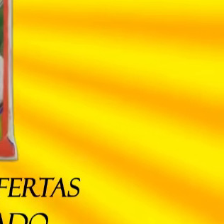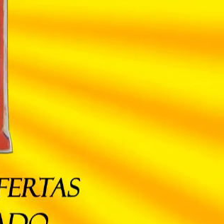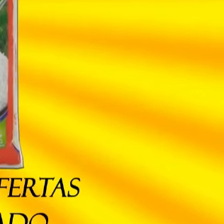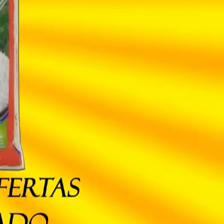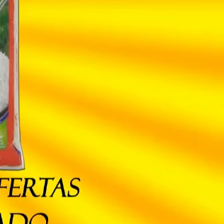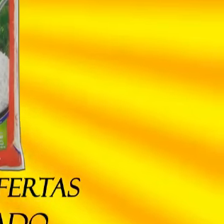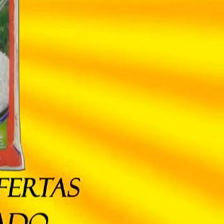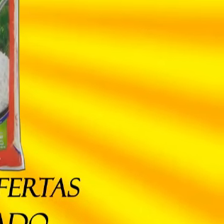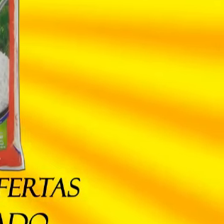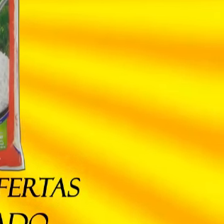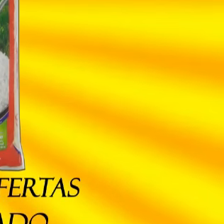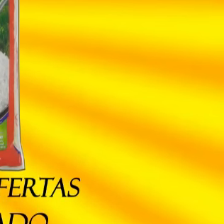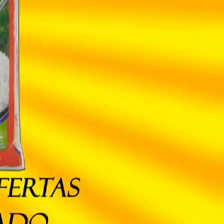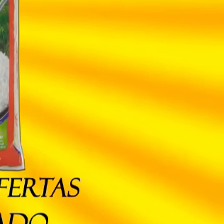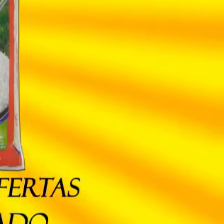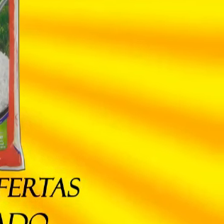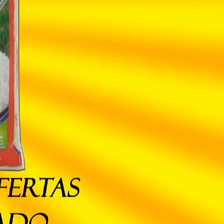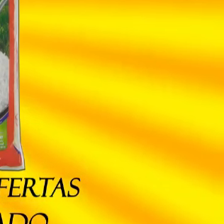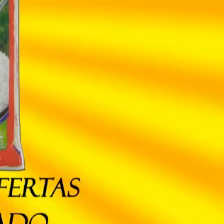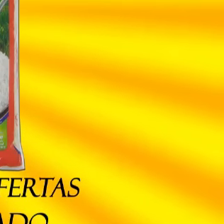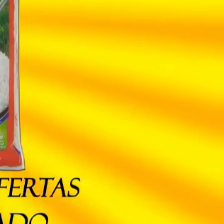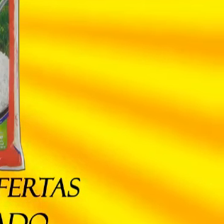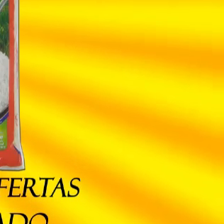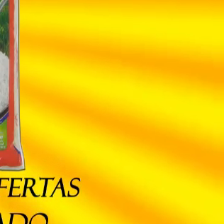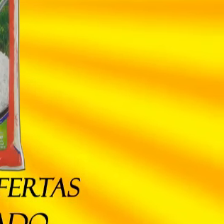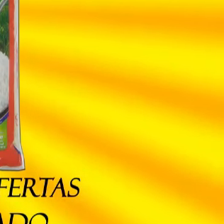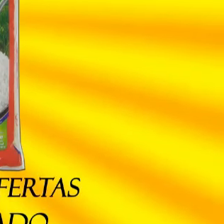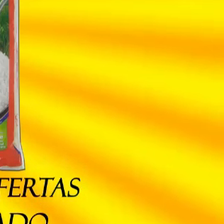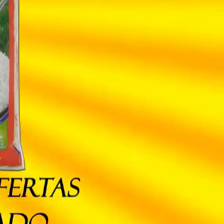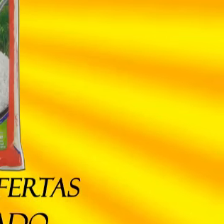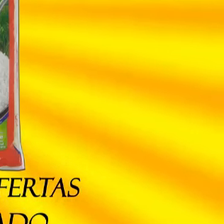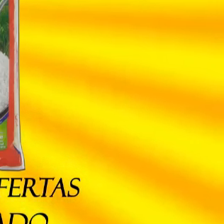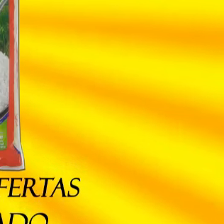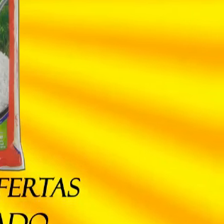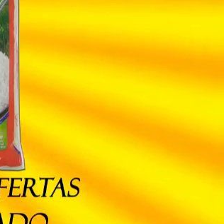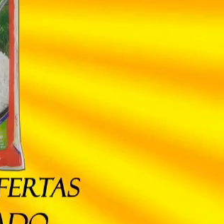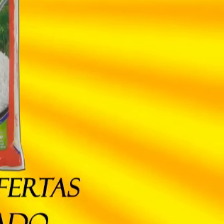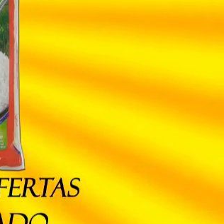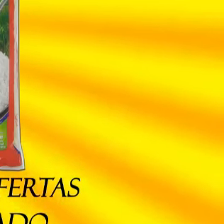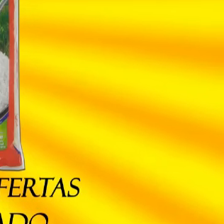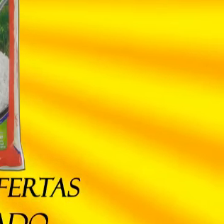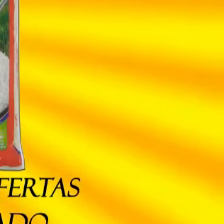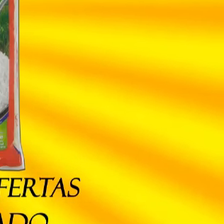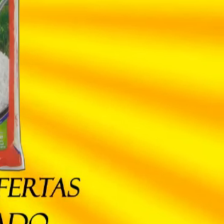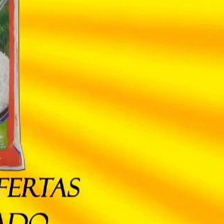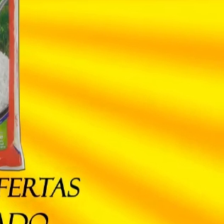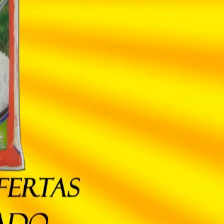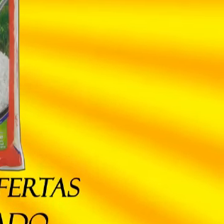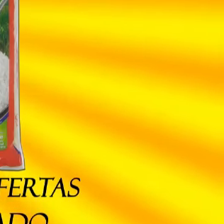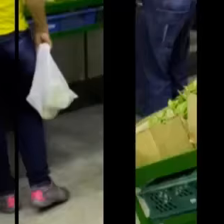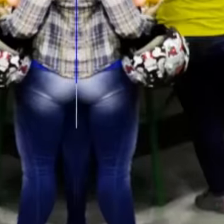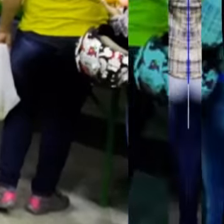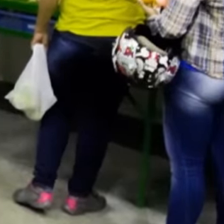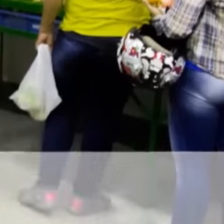Nescafé. Reclama gratis una paca de arroz Diana de 5 libras. La Quinta, donde su dinero rinde, rinde mucho